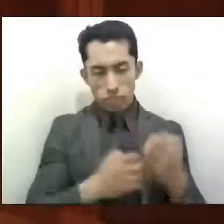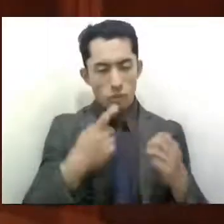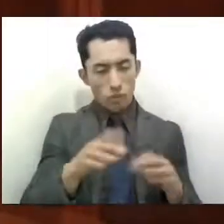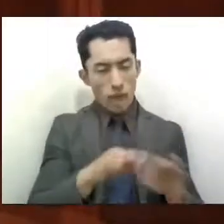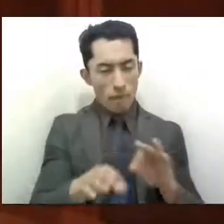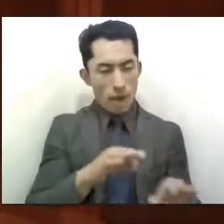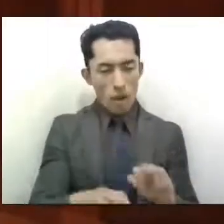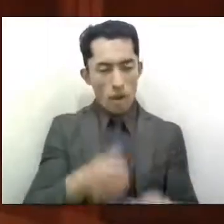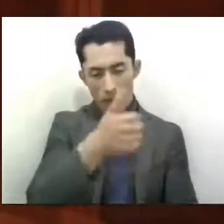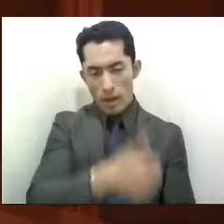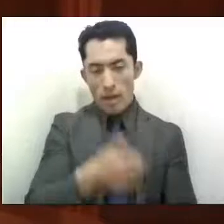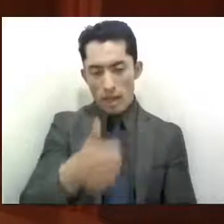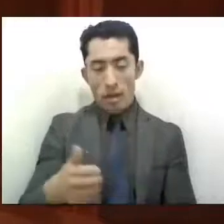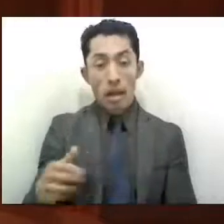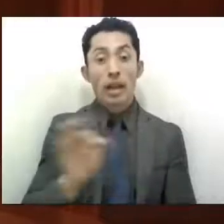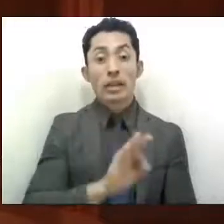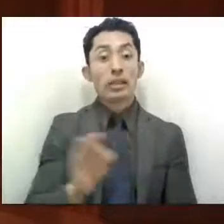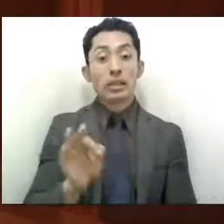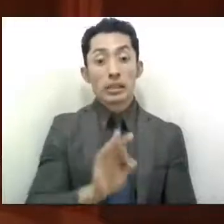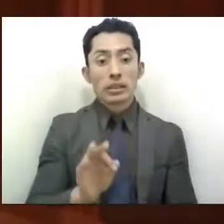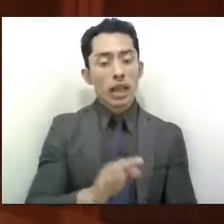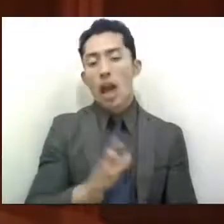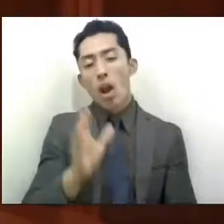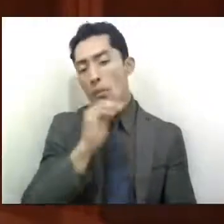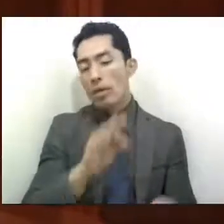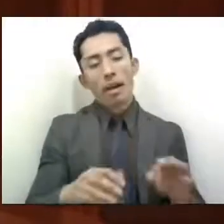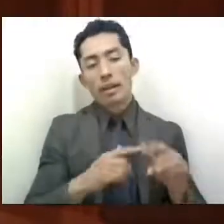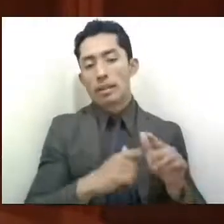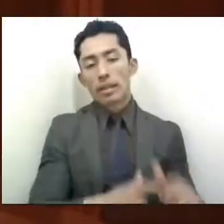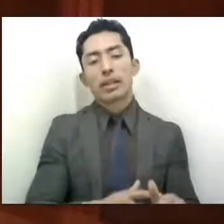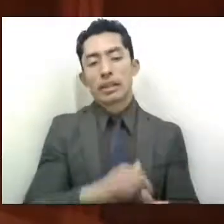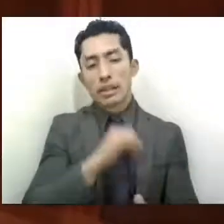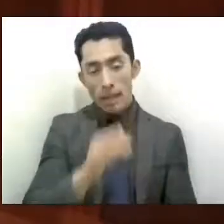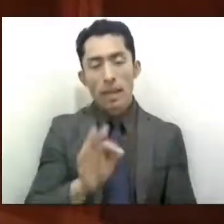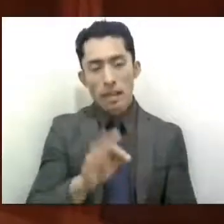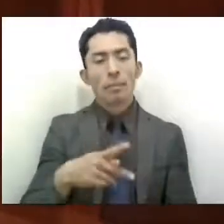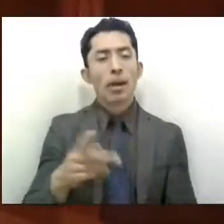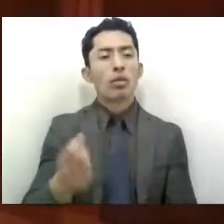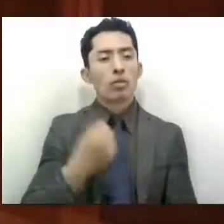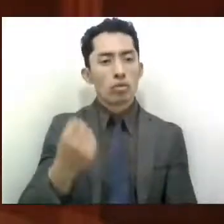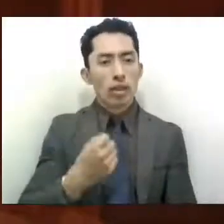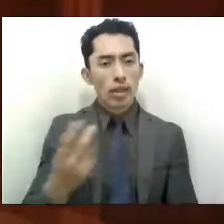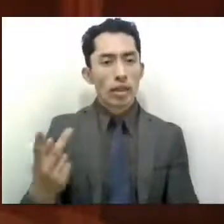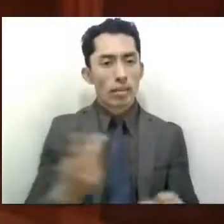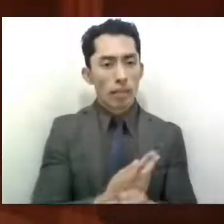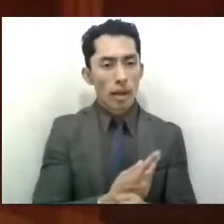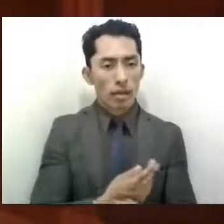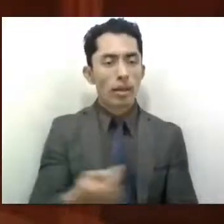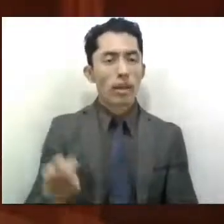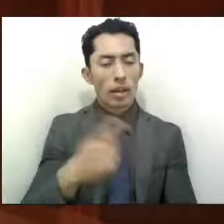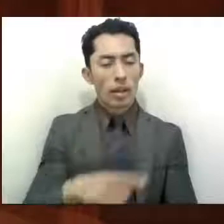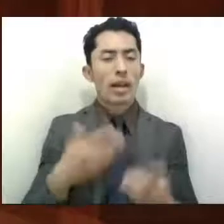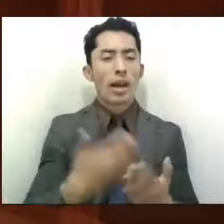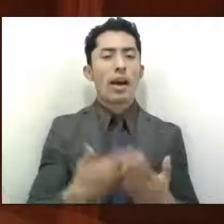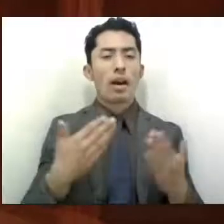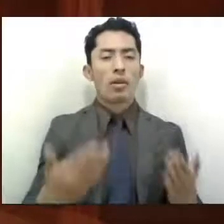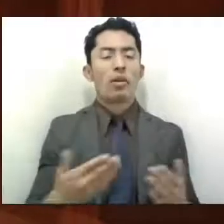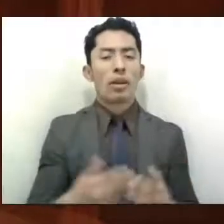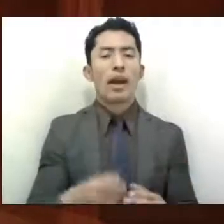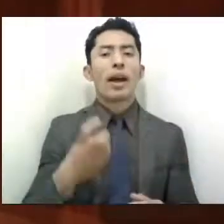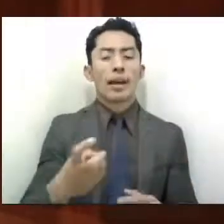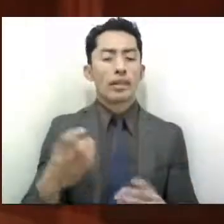sus derechos laborales. Afortunadamente, con el gobierno federal actual, dicha evaluación fue